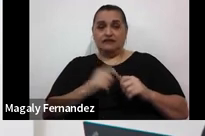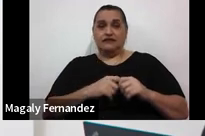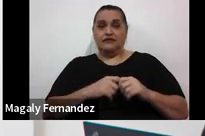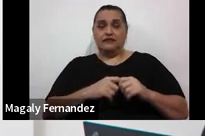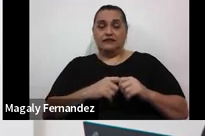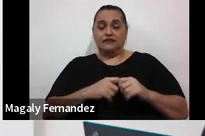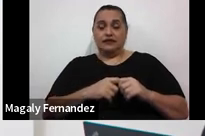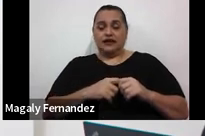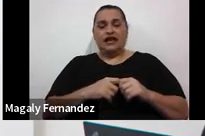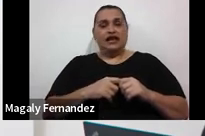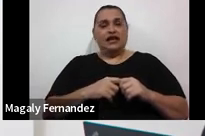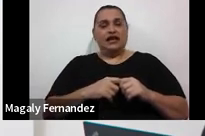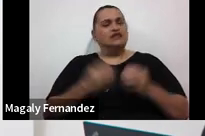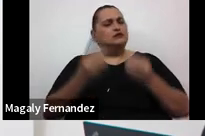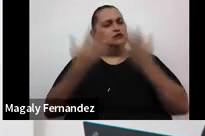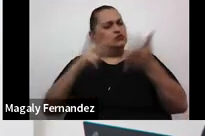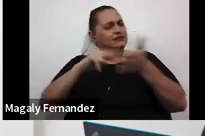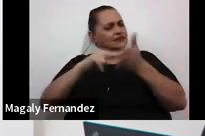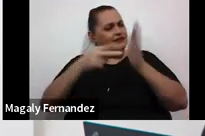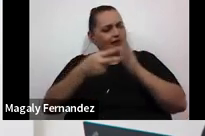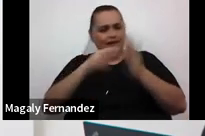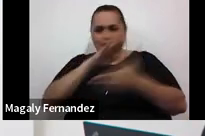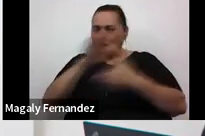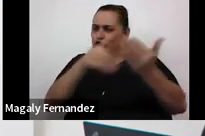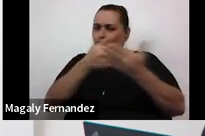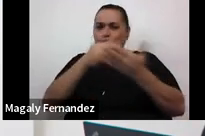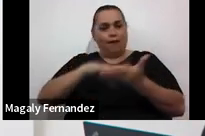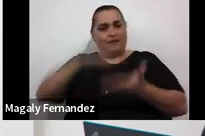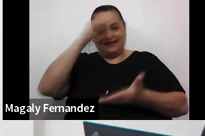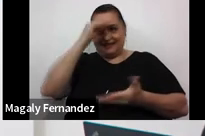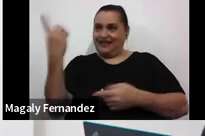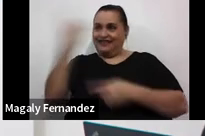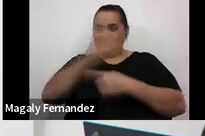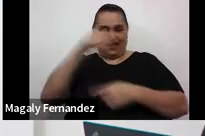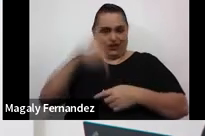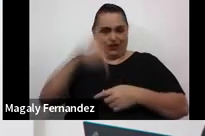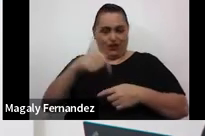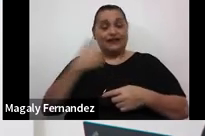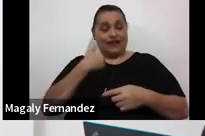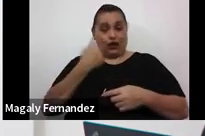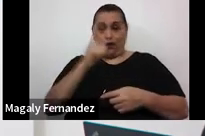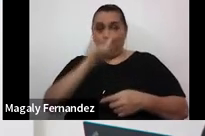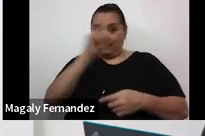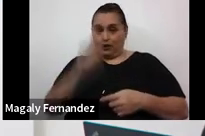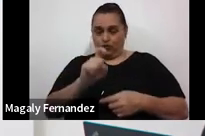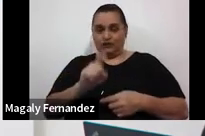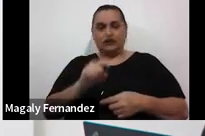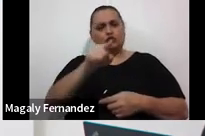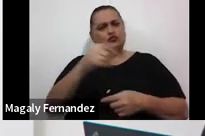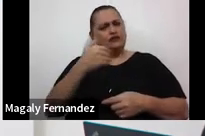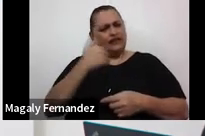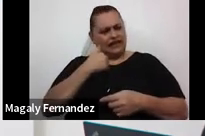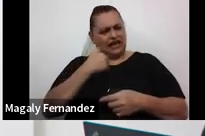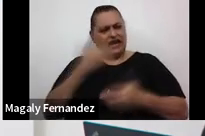bastante significativo todo este aprendizaje de hoy tenía una pregunta usted tiene algún